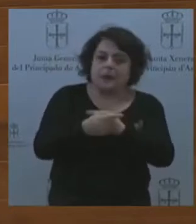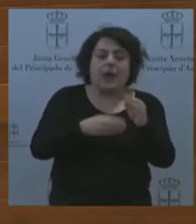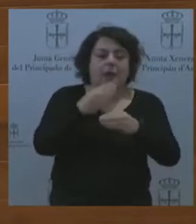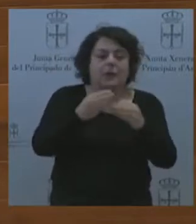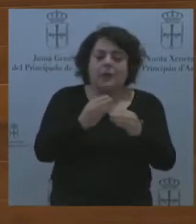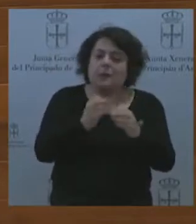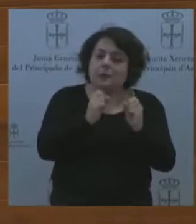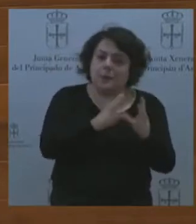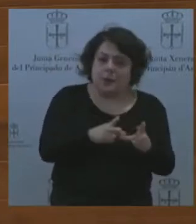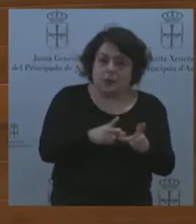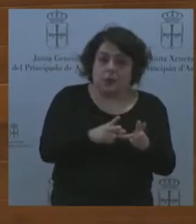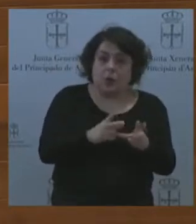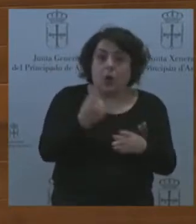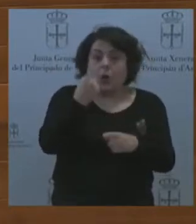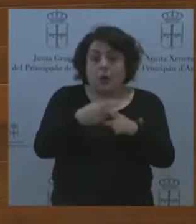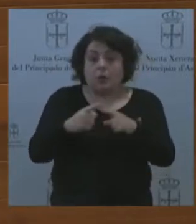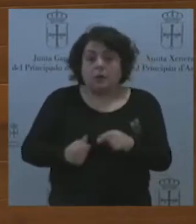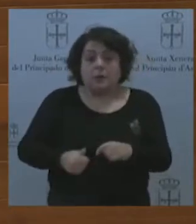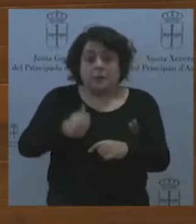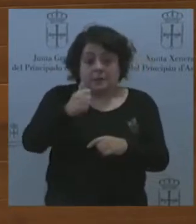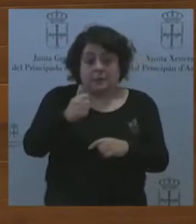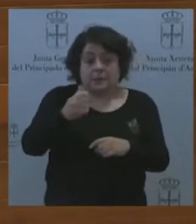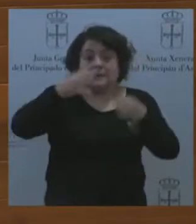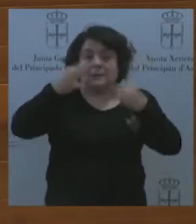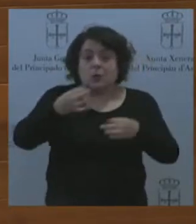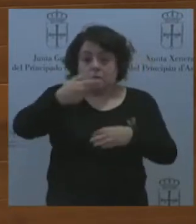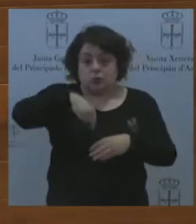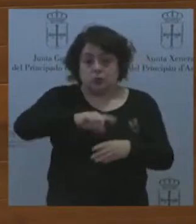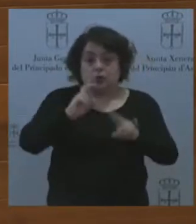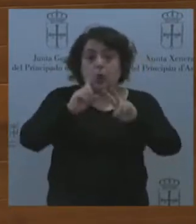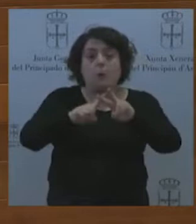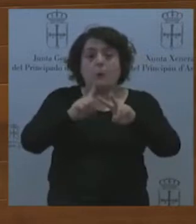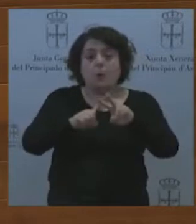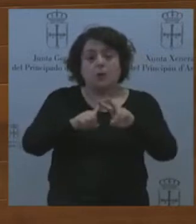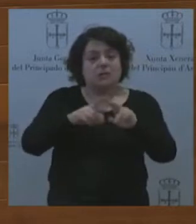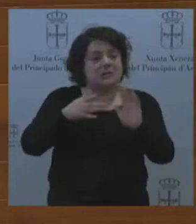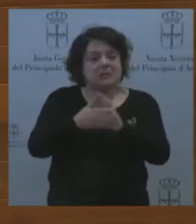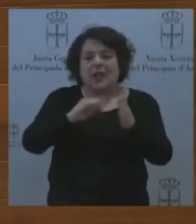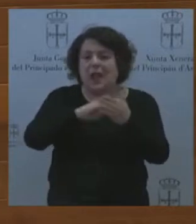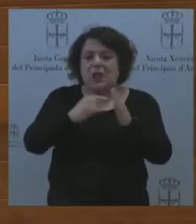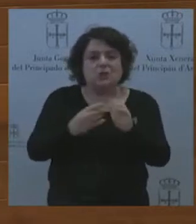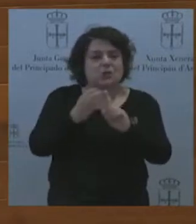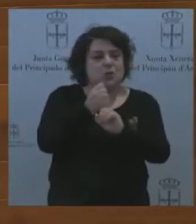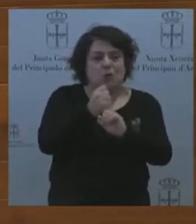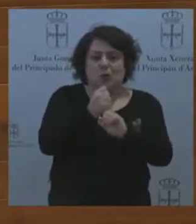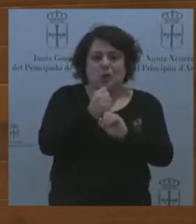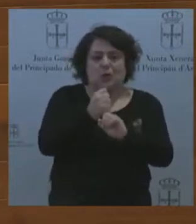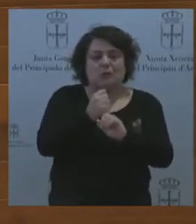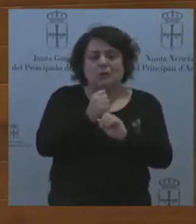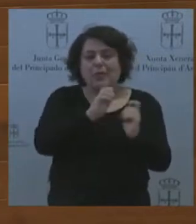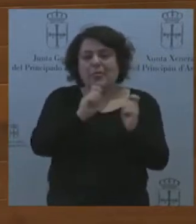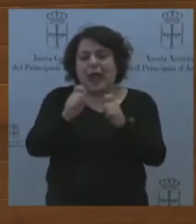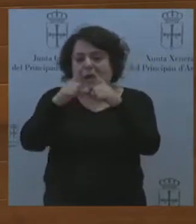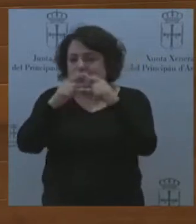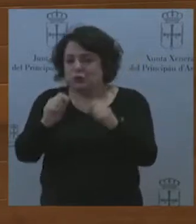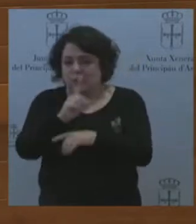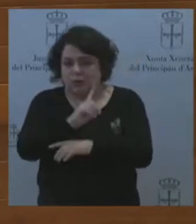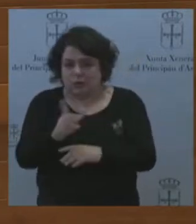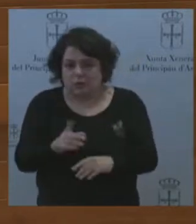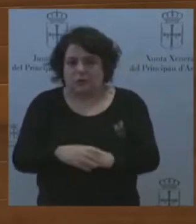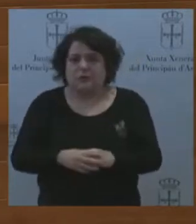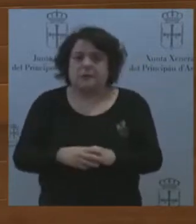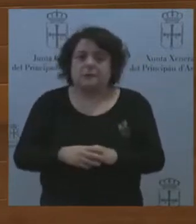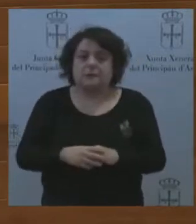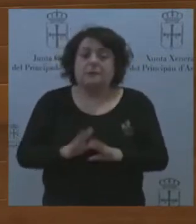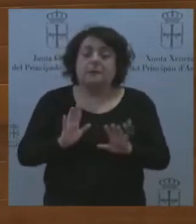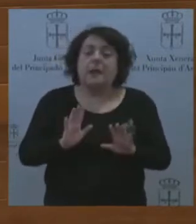Vox, es de que esta no es la solución que se merecen los asturianos. Pero miren, igual de abarrotadas que las salas de espera de los